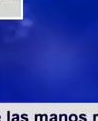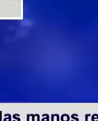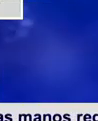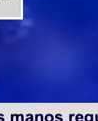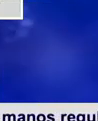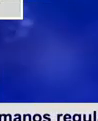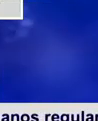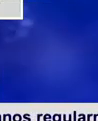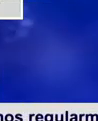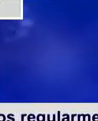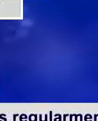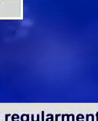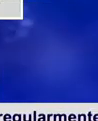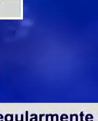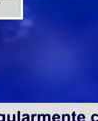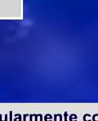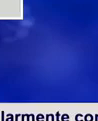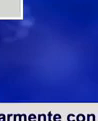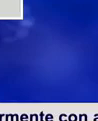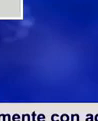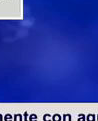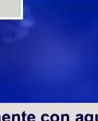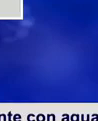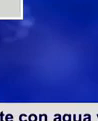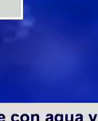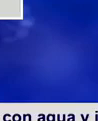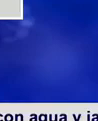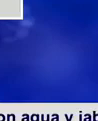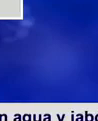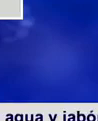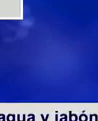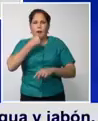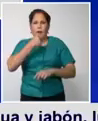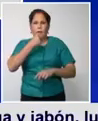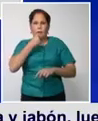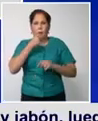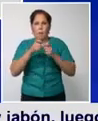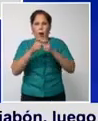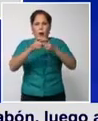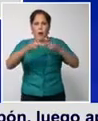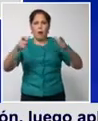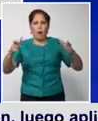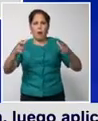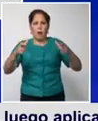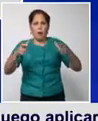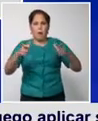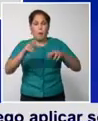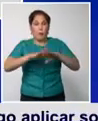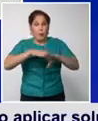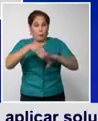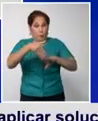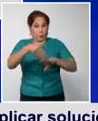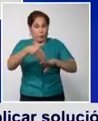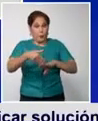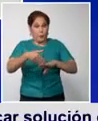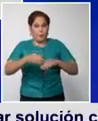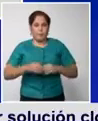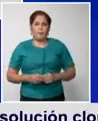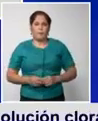últimos 15 días, Habana Vieja se mantiene con la tasa más elevada, le sigue el